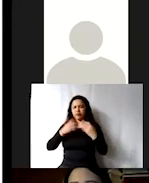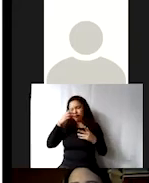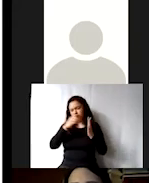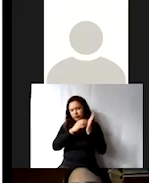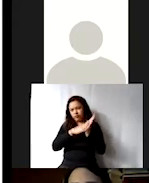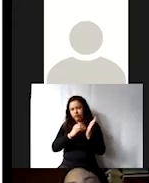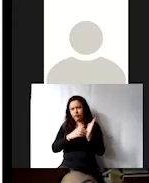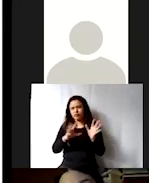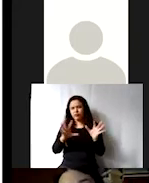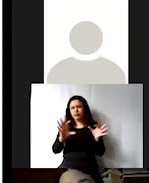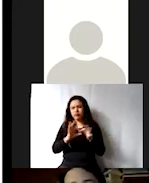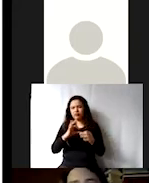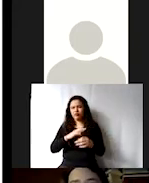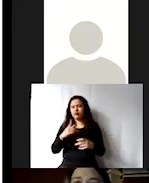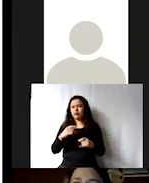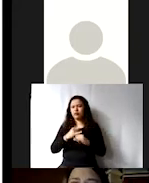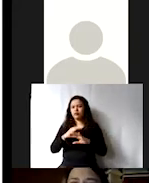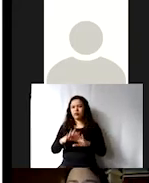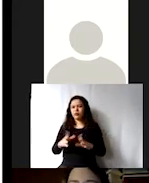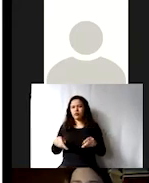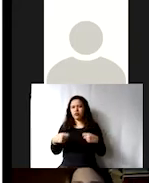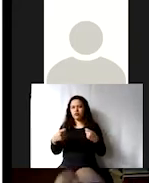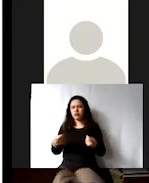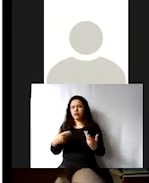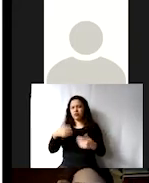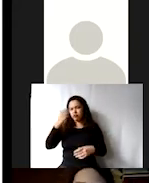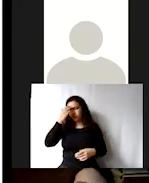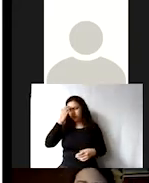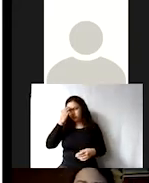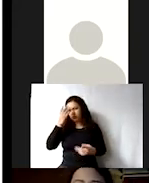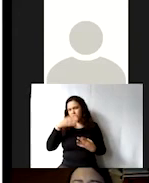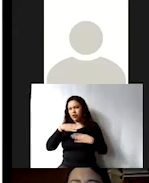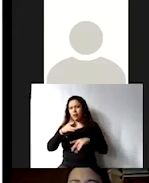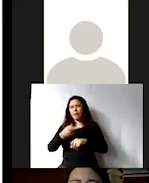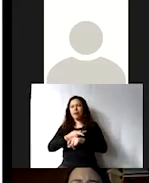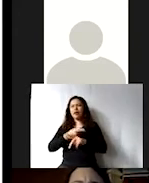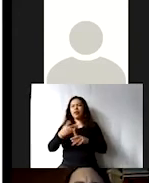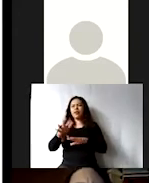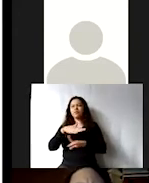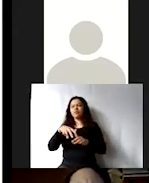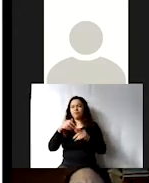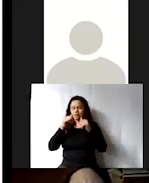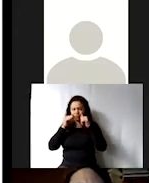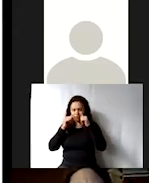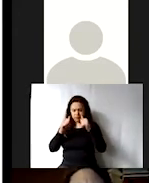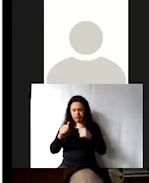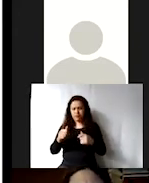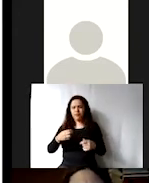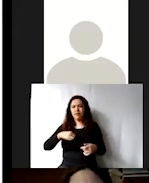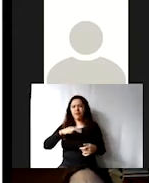que otorga información, otorga conocimiento sobre lo que está pasando y pues también a veces nos permite